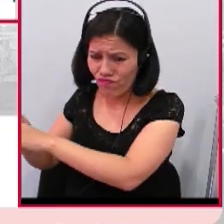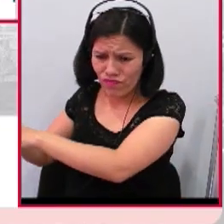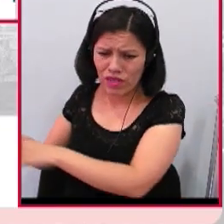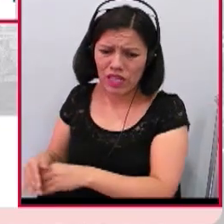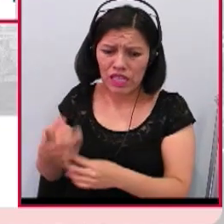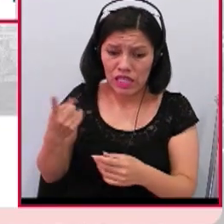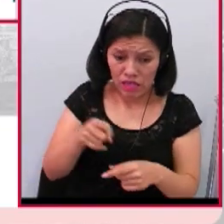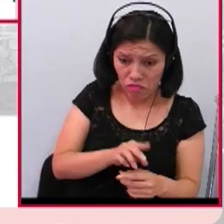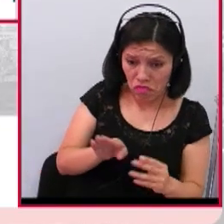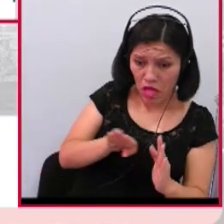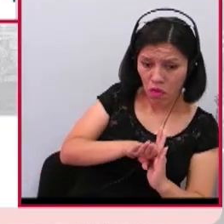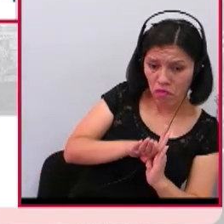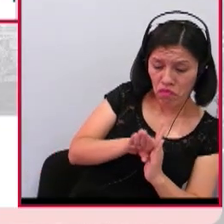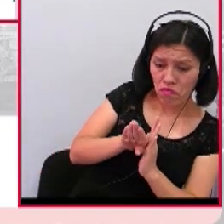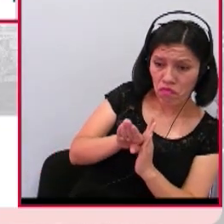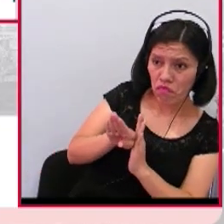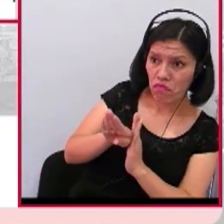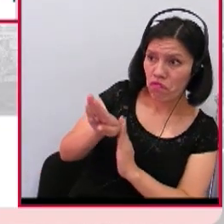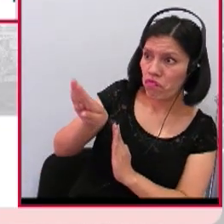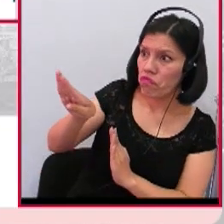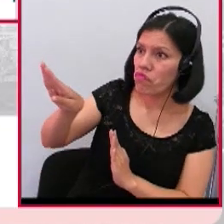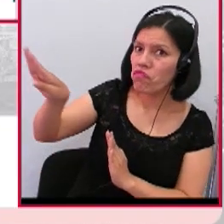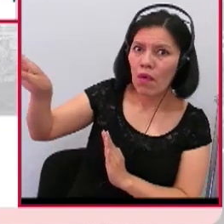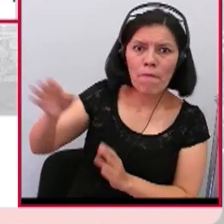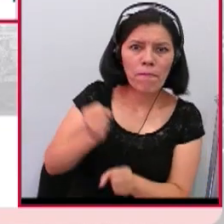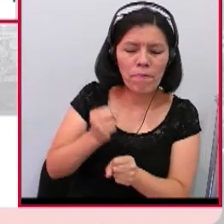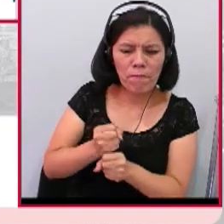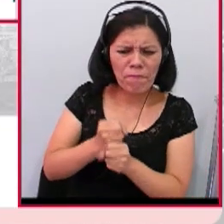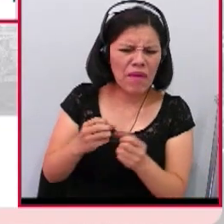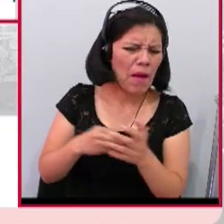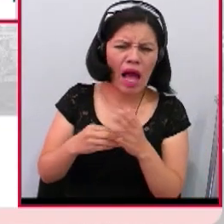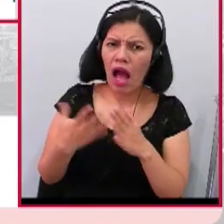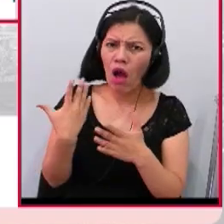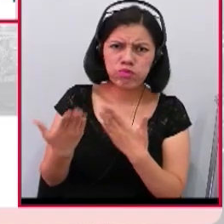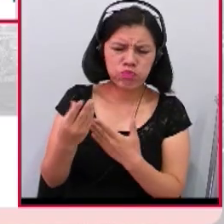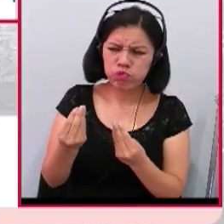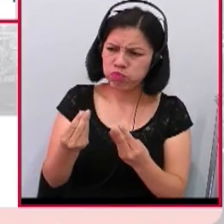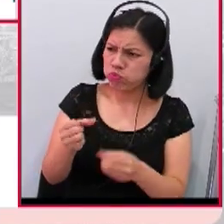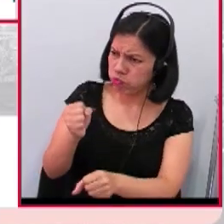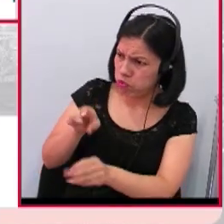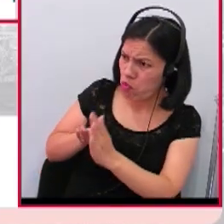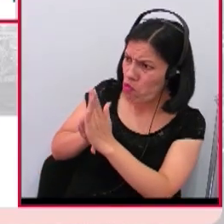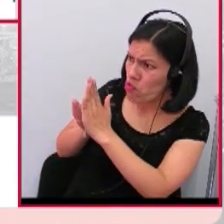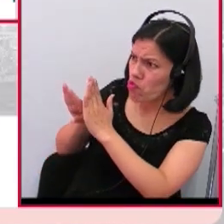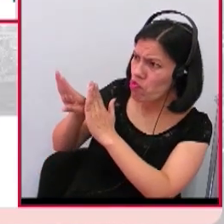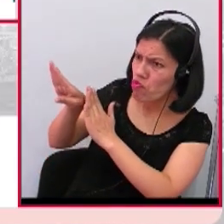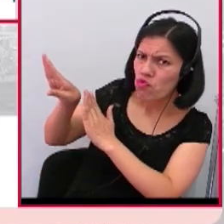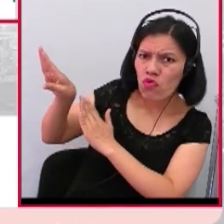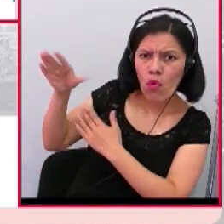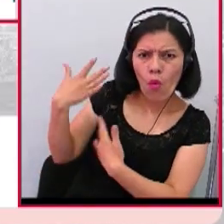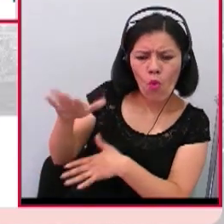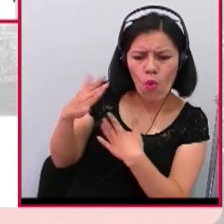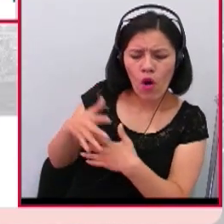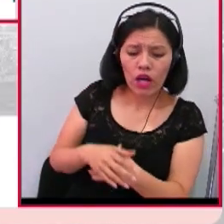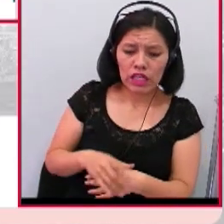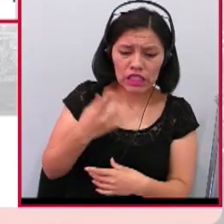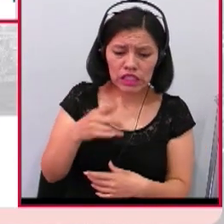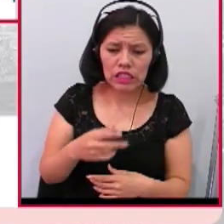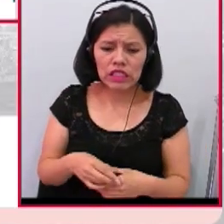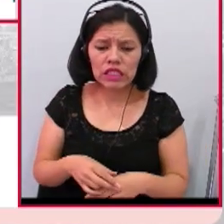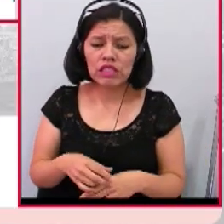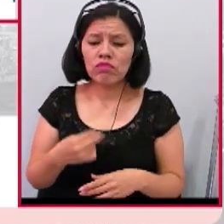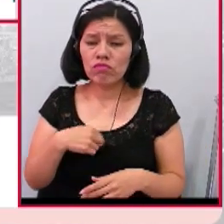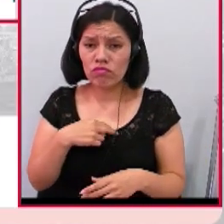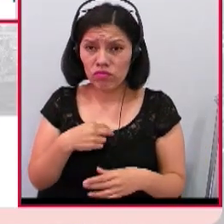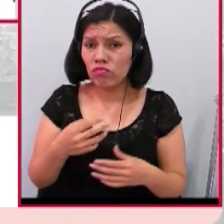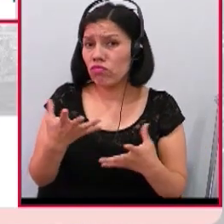es ascendente. Incluso hemos llegado a una operación récord de 88.725 toneladas de procesamiento en una sola campaña. Y